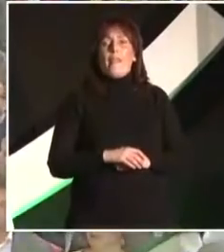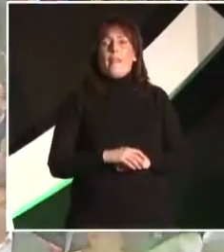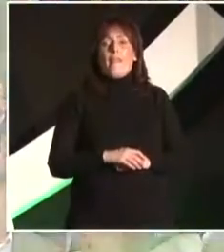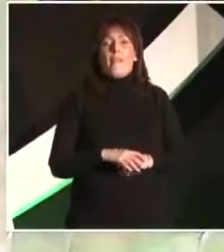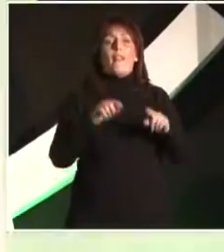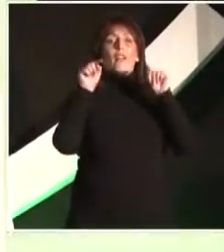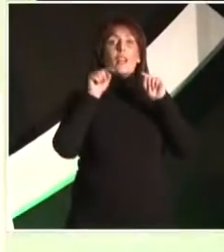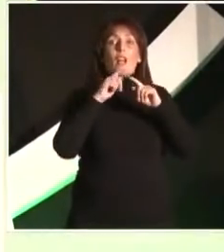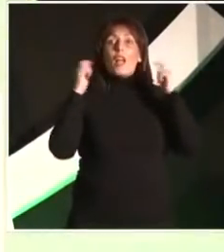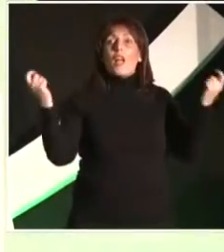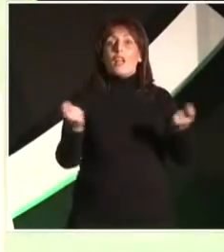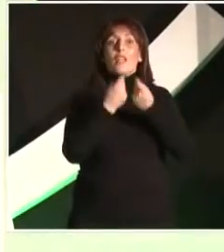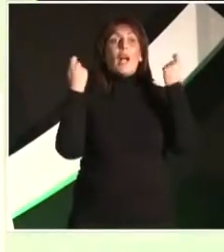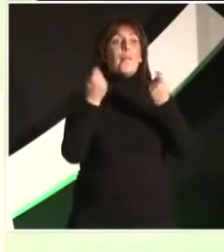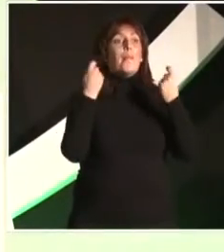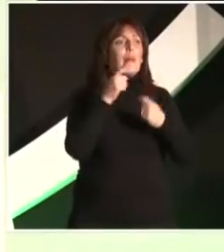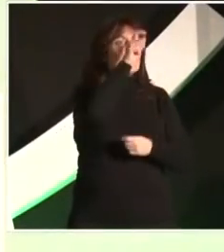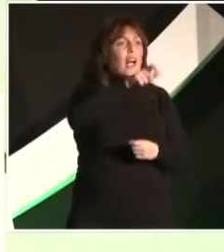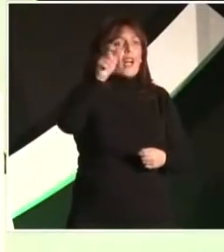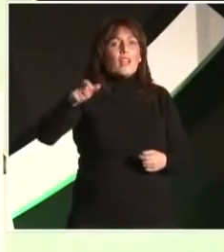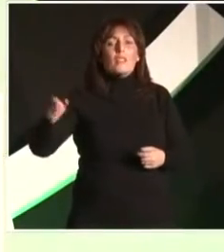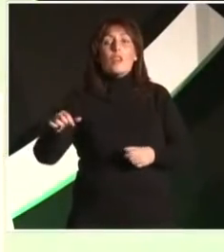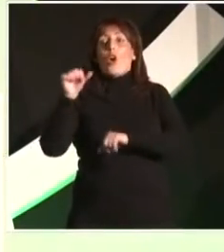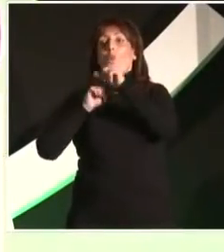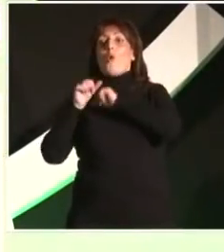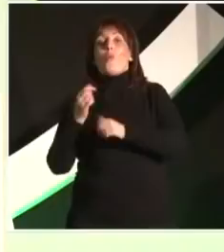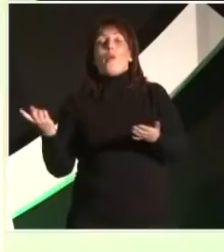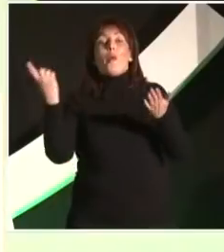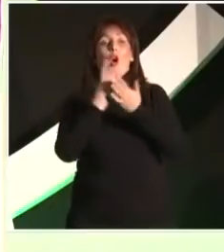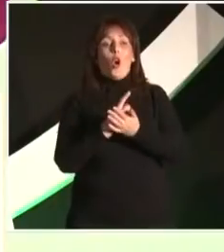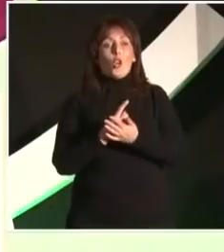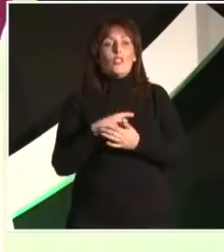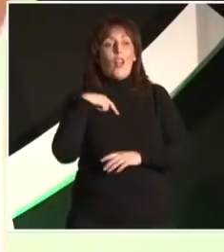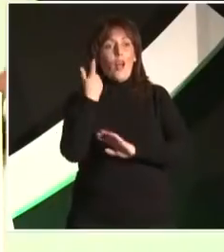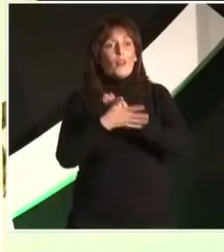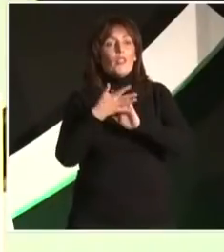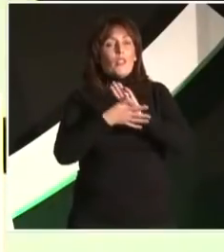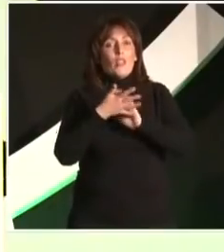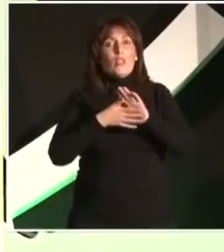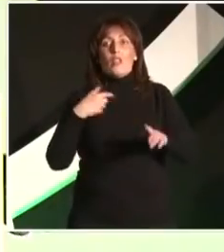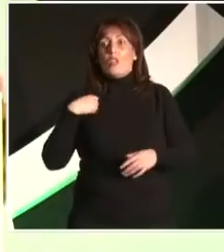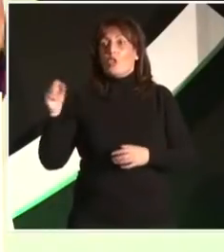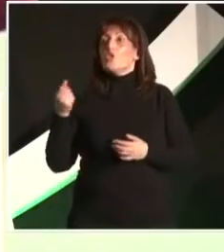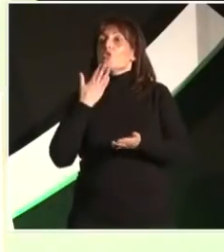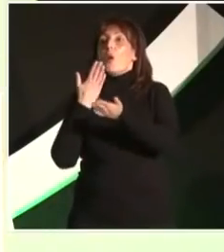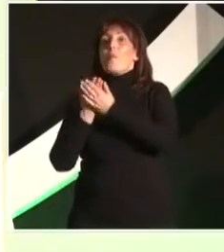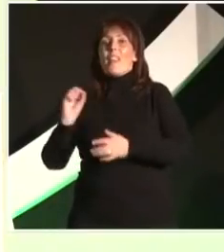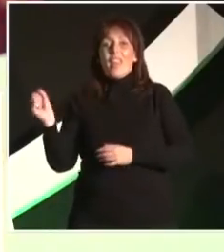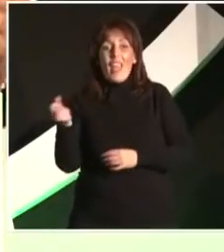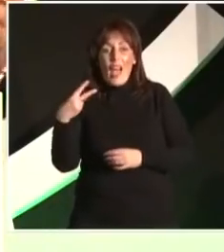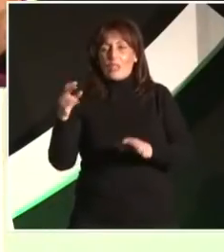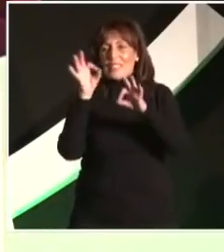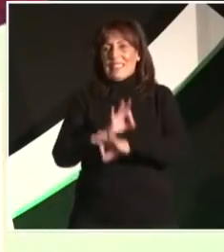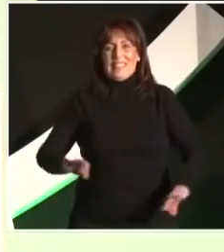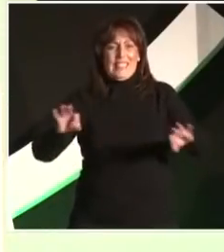Esta es la campaña de la gente. Volvemos otra vez a decir a boca llena que no hemos pedido un solo euro a los bancos, que no le debemos